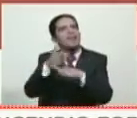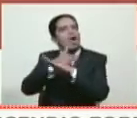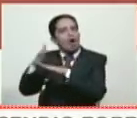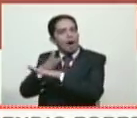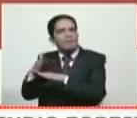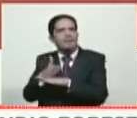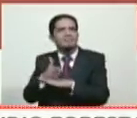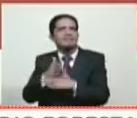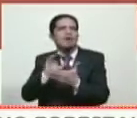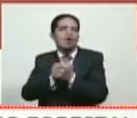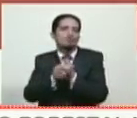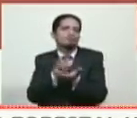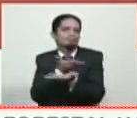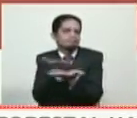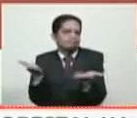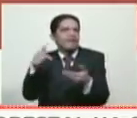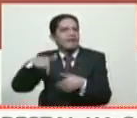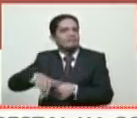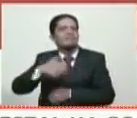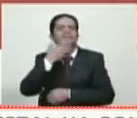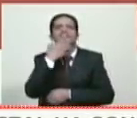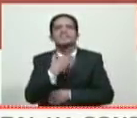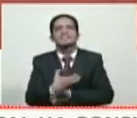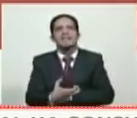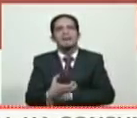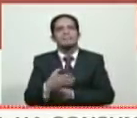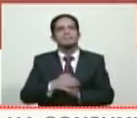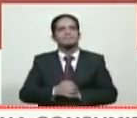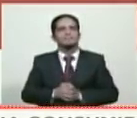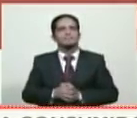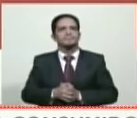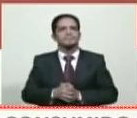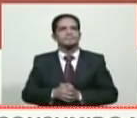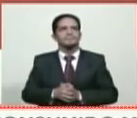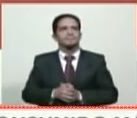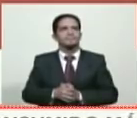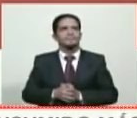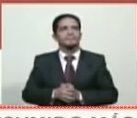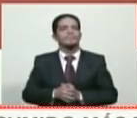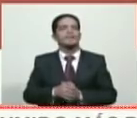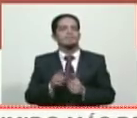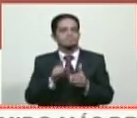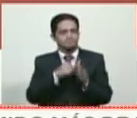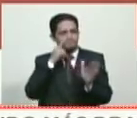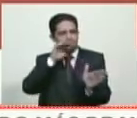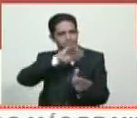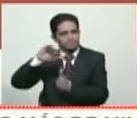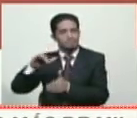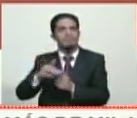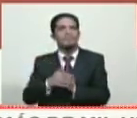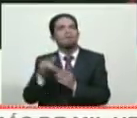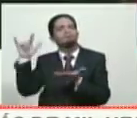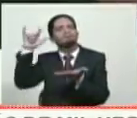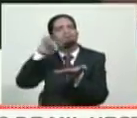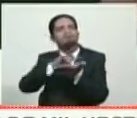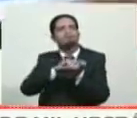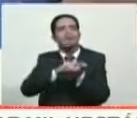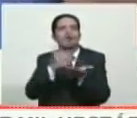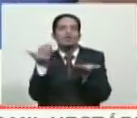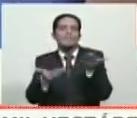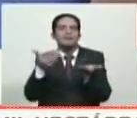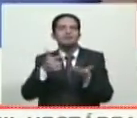con todas y todos en este asueto decembrino. Si vamos al sector aéreo, en el año